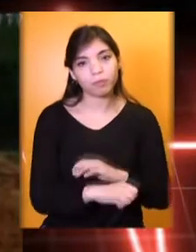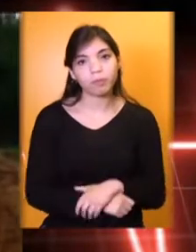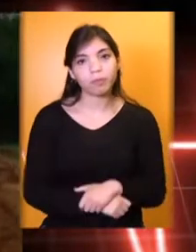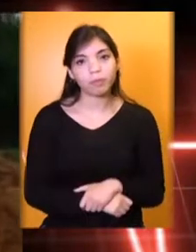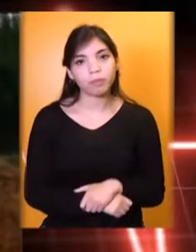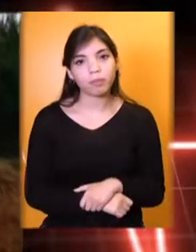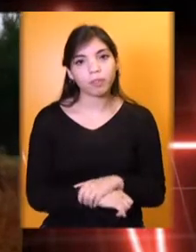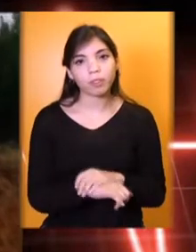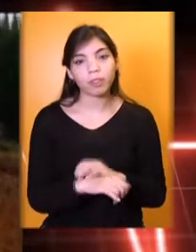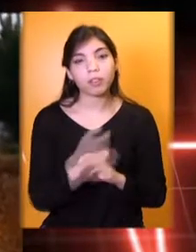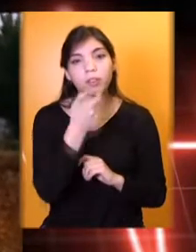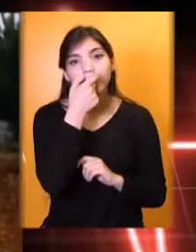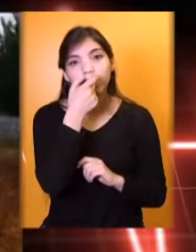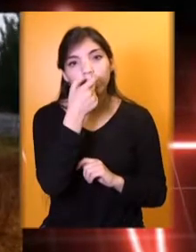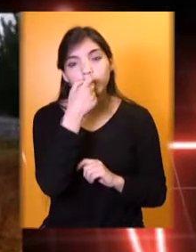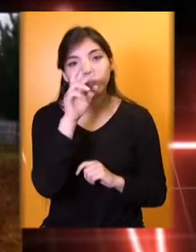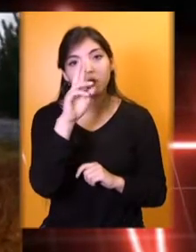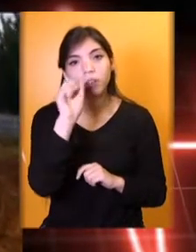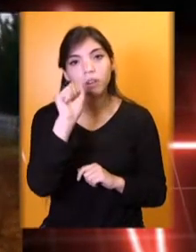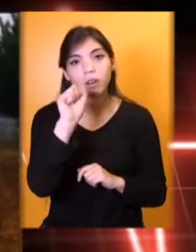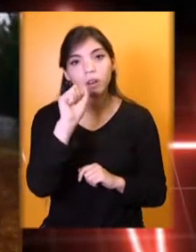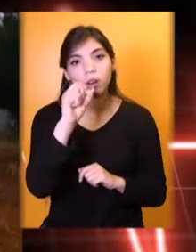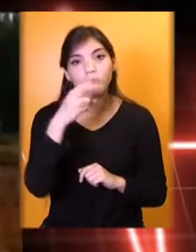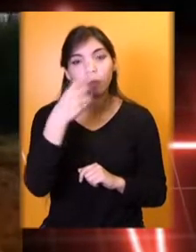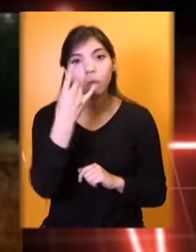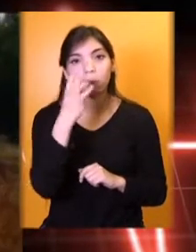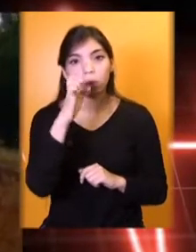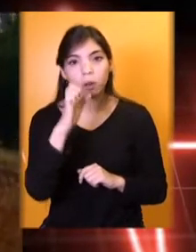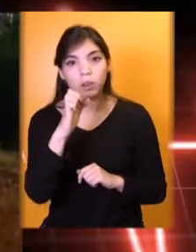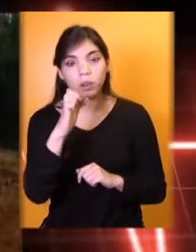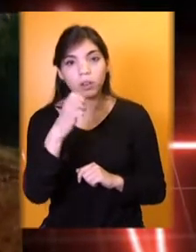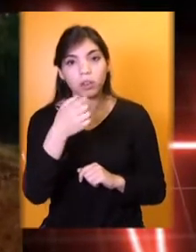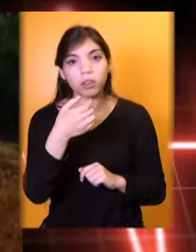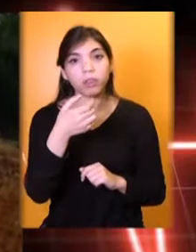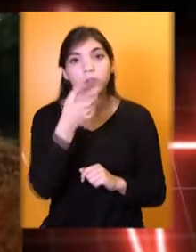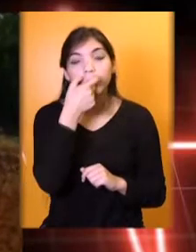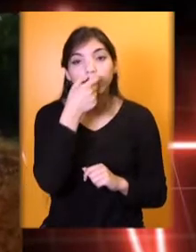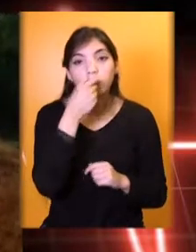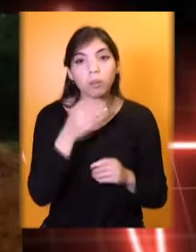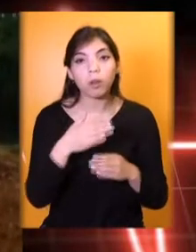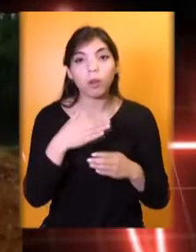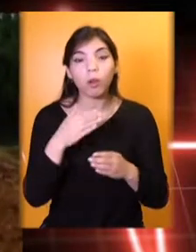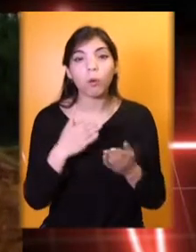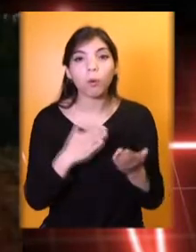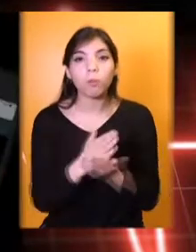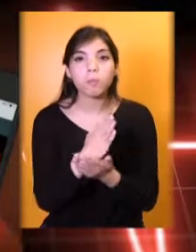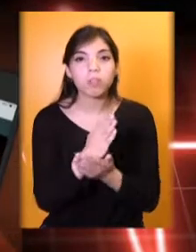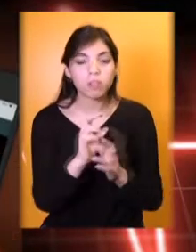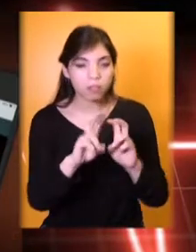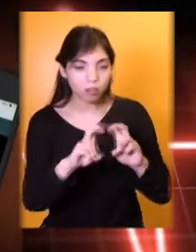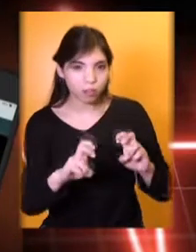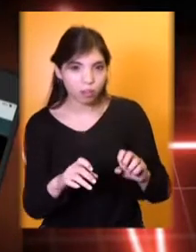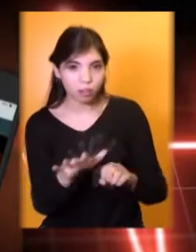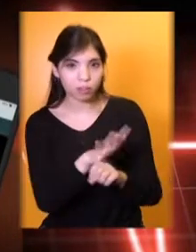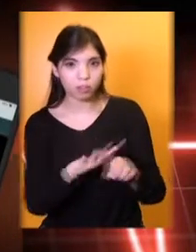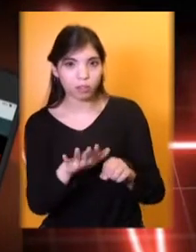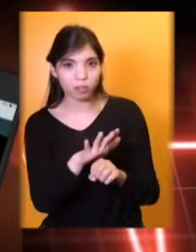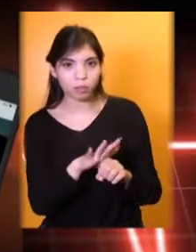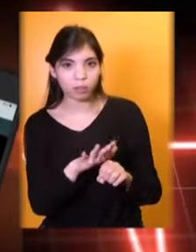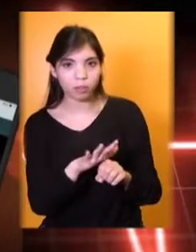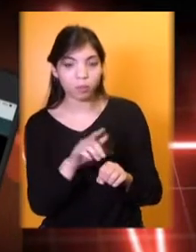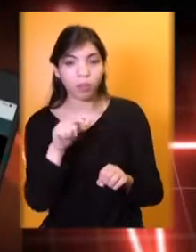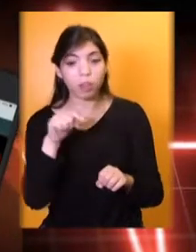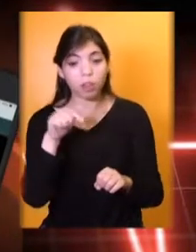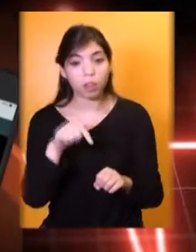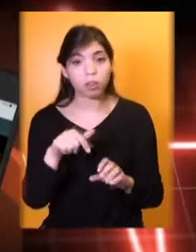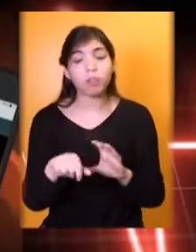Rahue, siendo derivado a la Policía de Investigaciones de Osorno para iniciar las pericias del caso. En este minuto el autor se